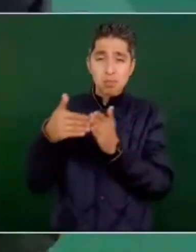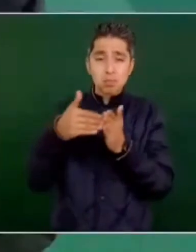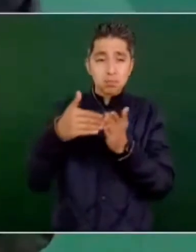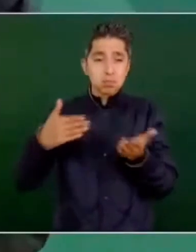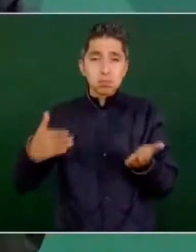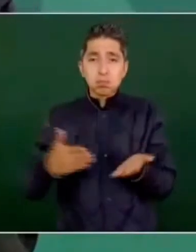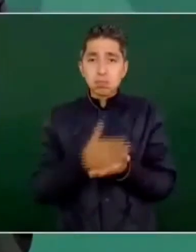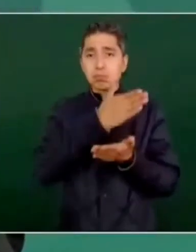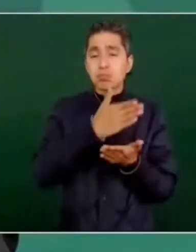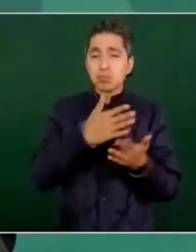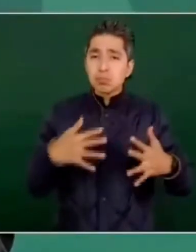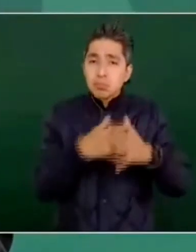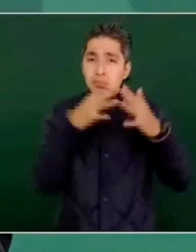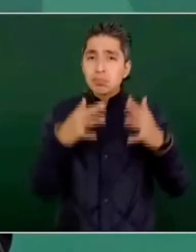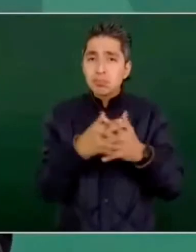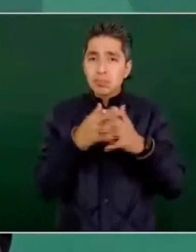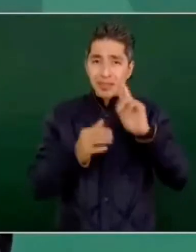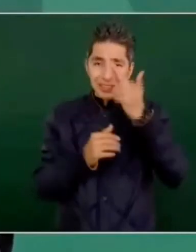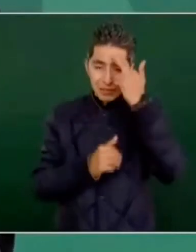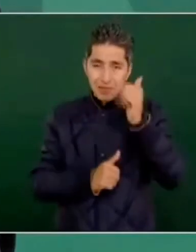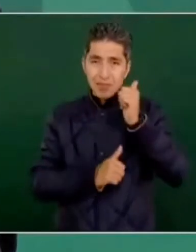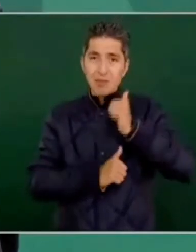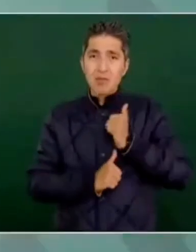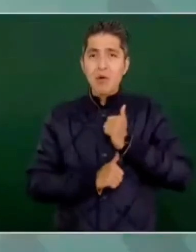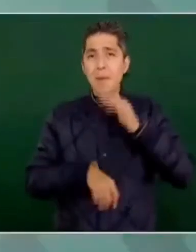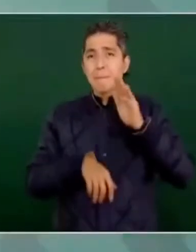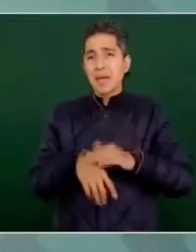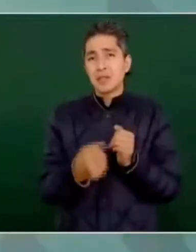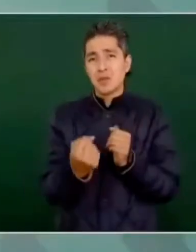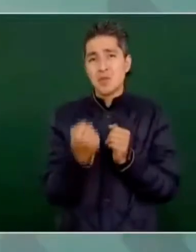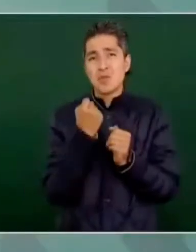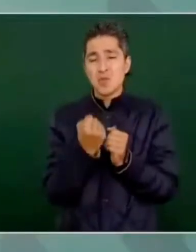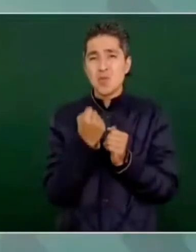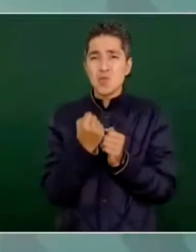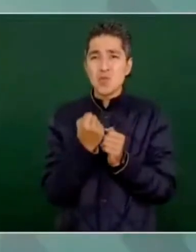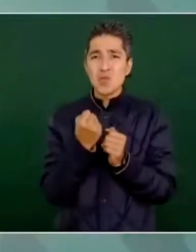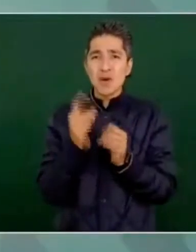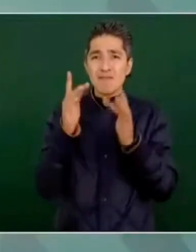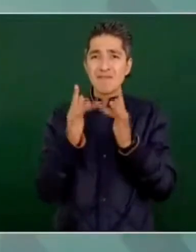del entonces ejército más poderoso del mundo.